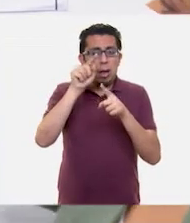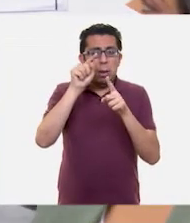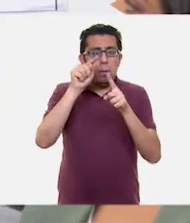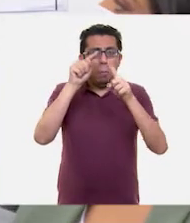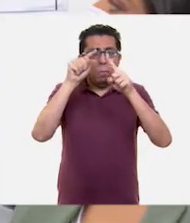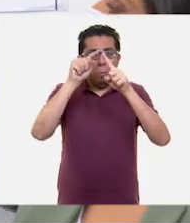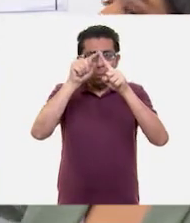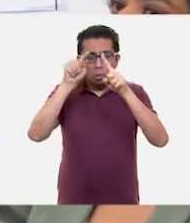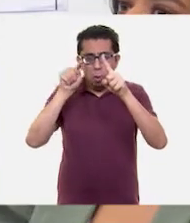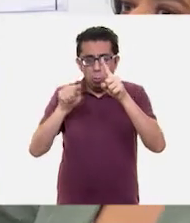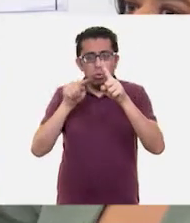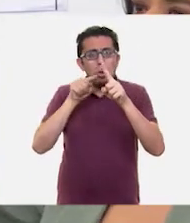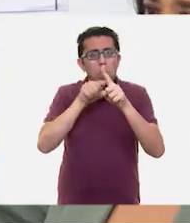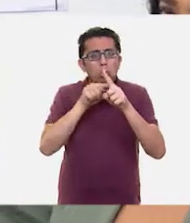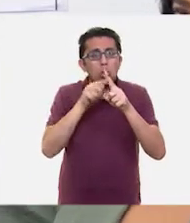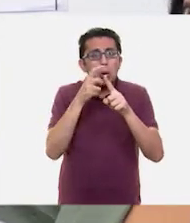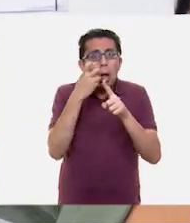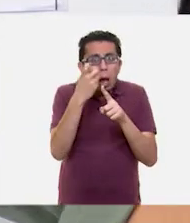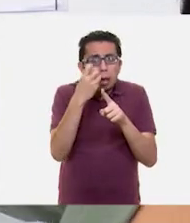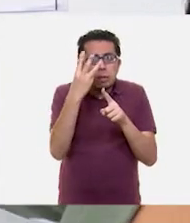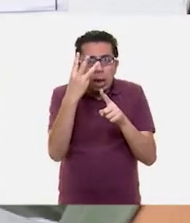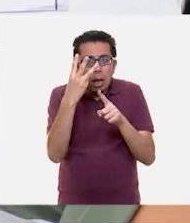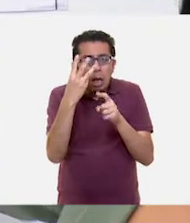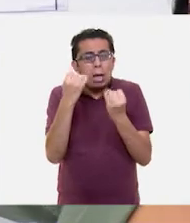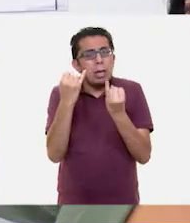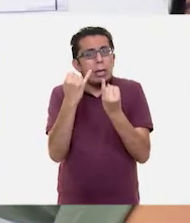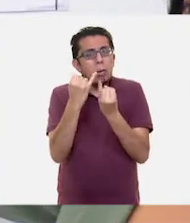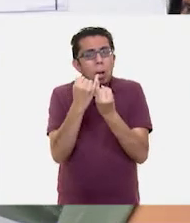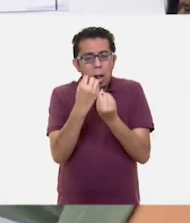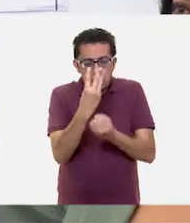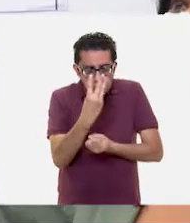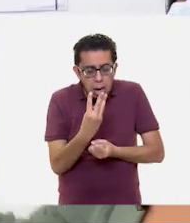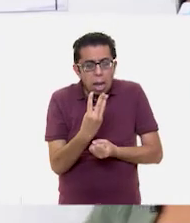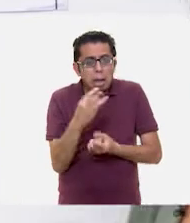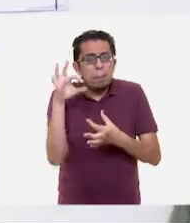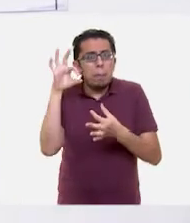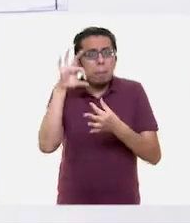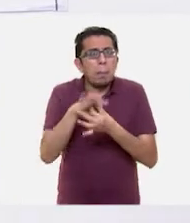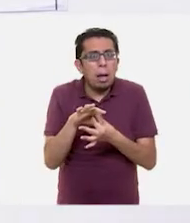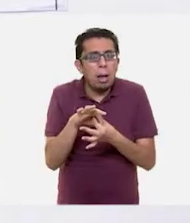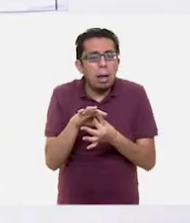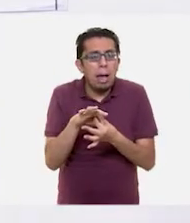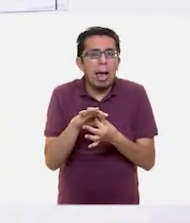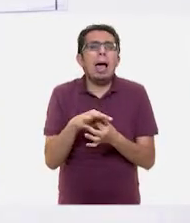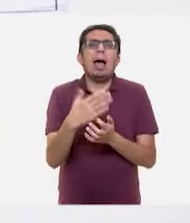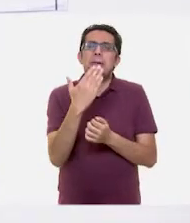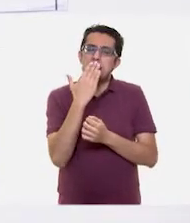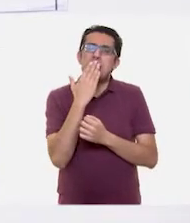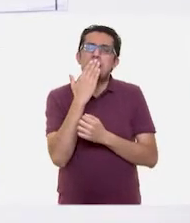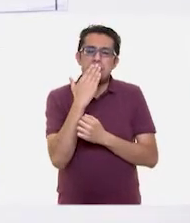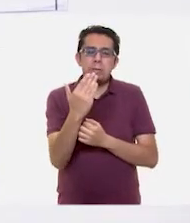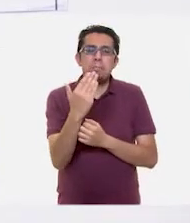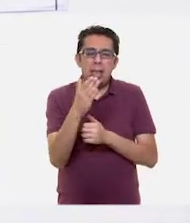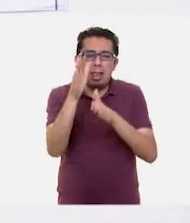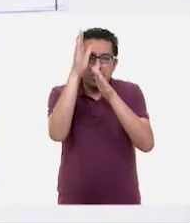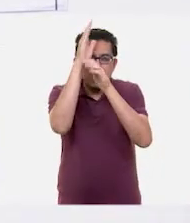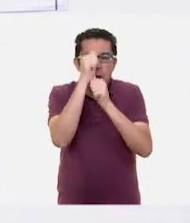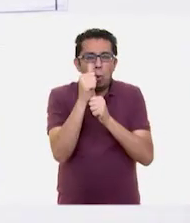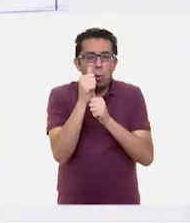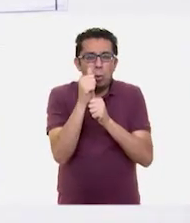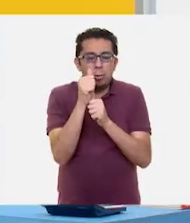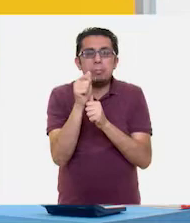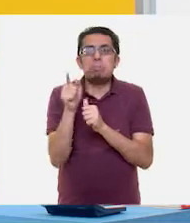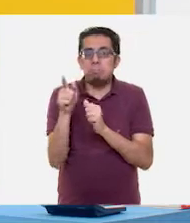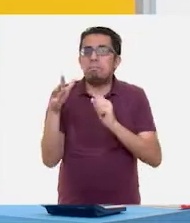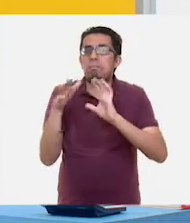es el mismo número que aparece aquí abajo en la sucesión numérica. Muy bien, estamos de acuerdo con lo que